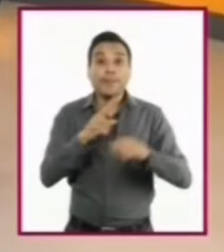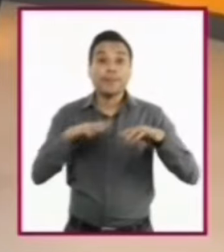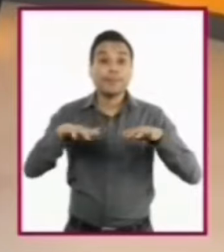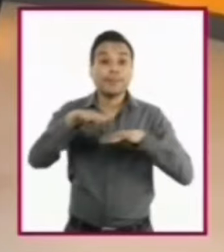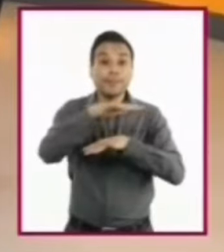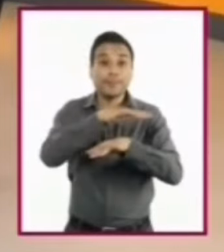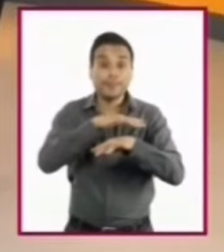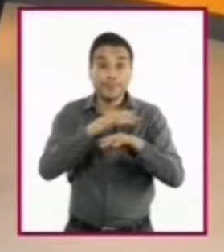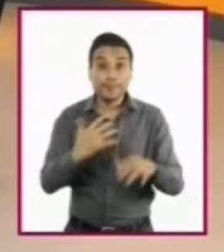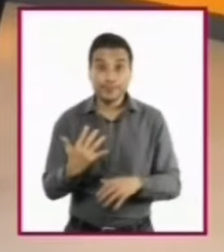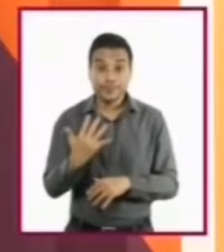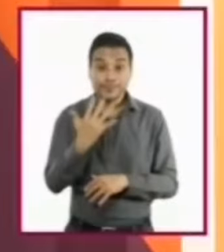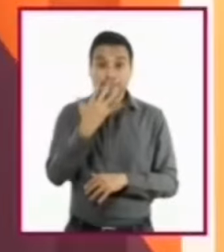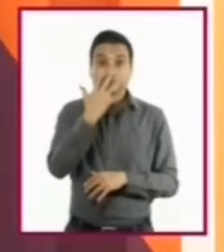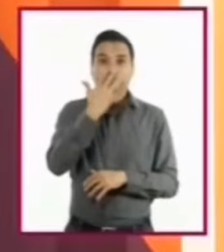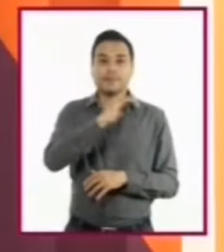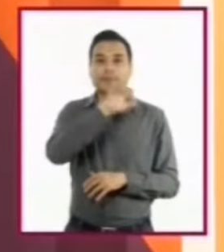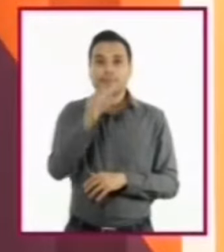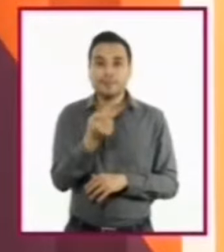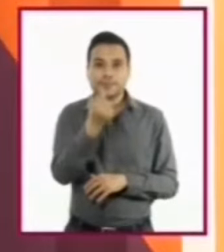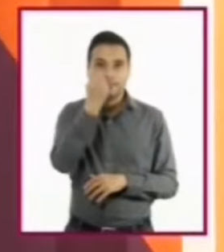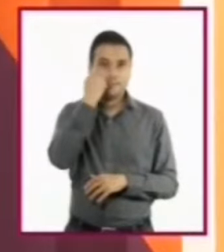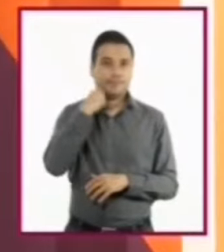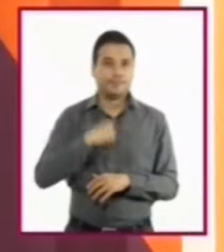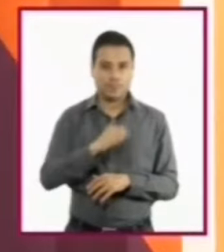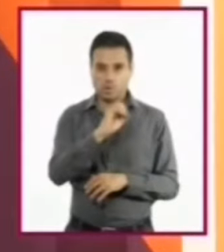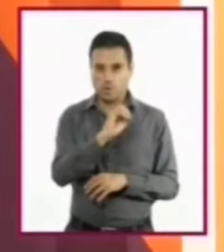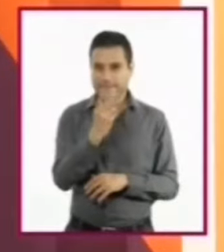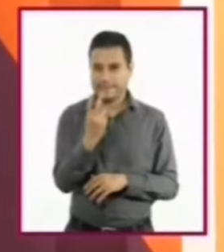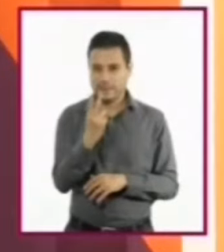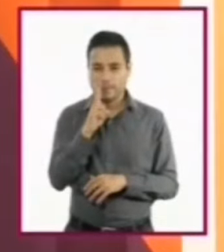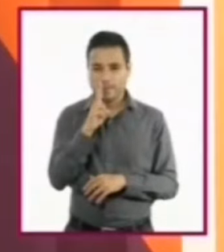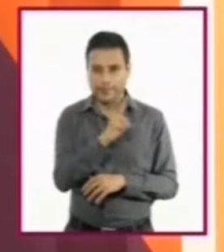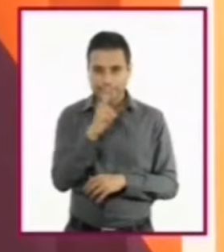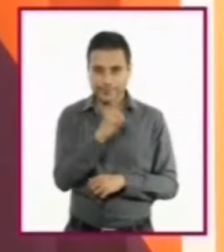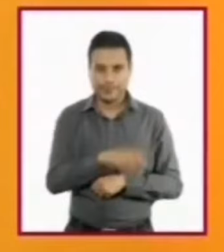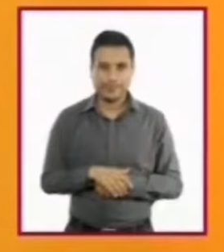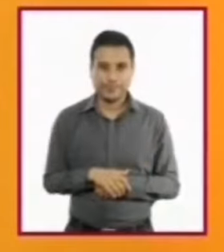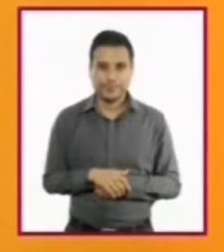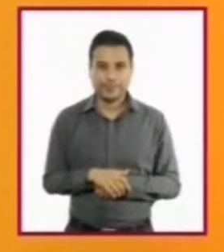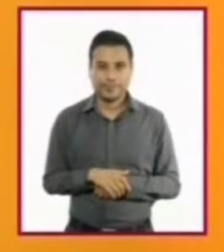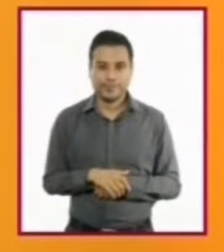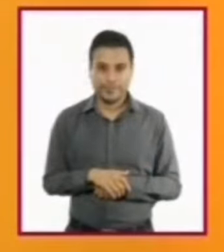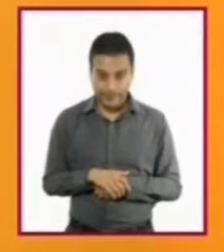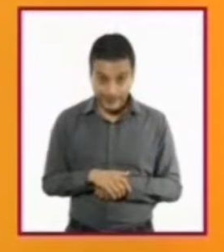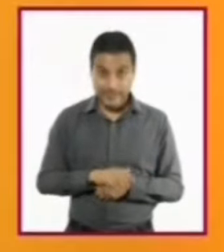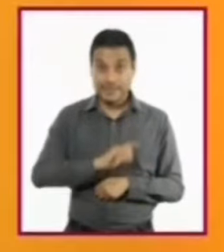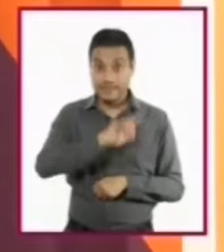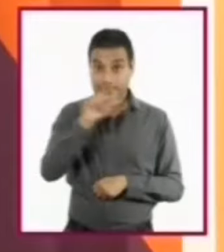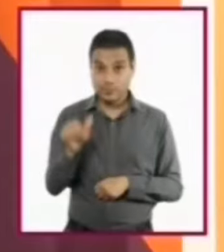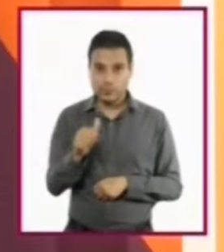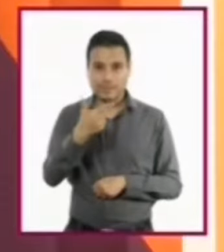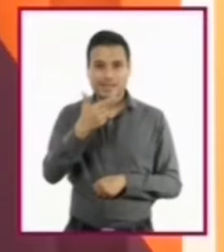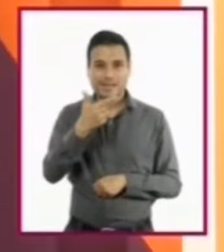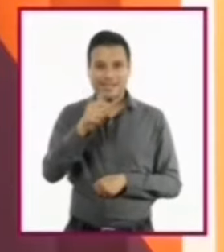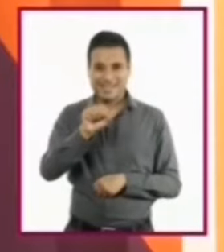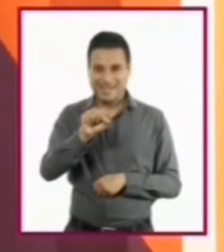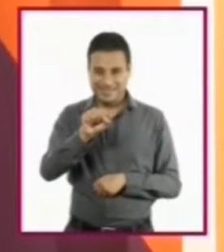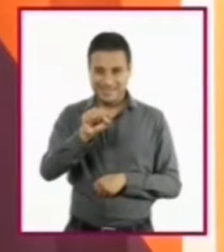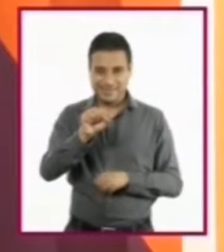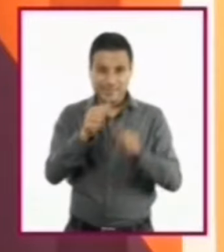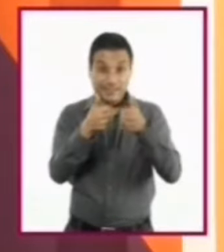el oxígeno que requerimos. Una vez que se da esta separación de gases en los